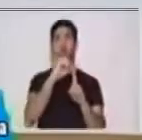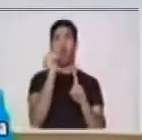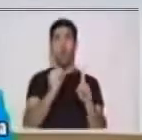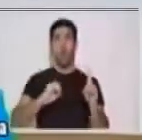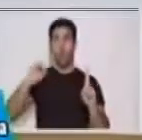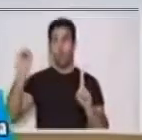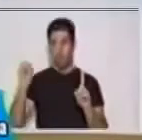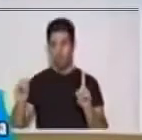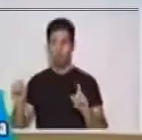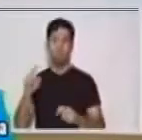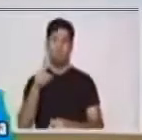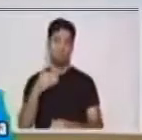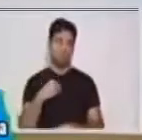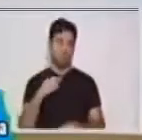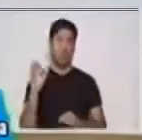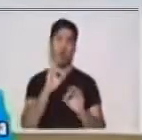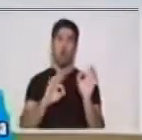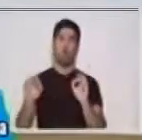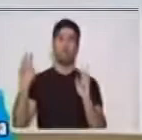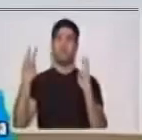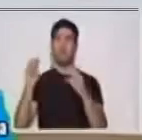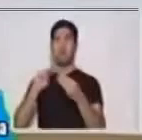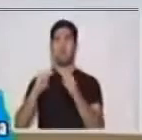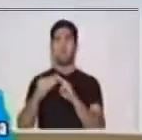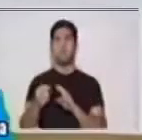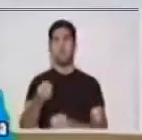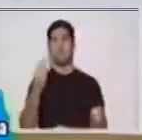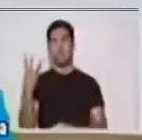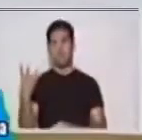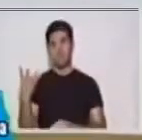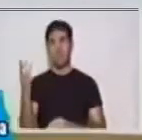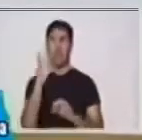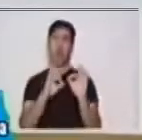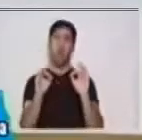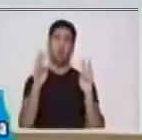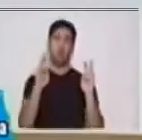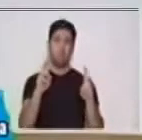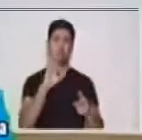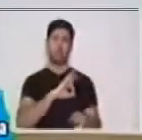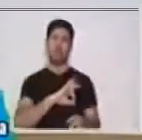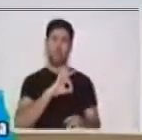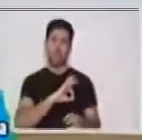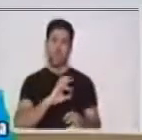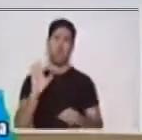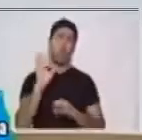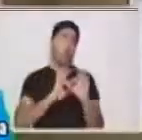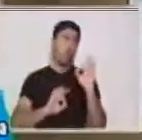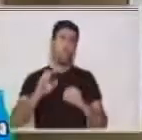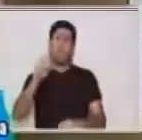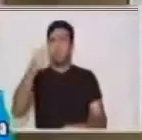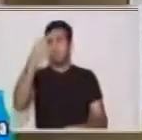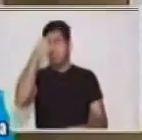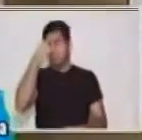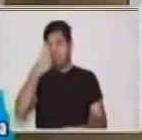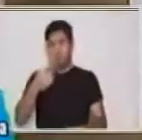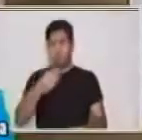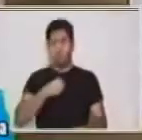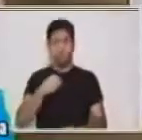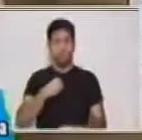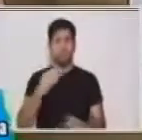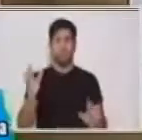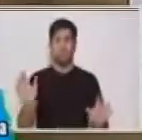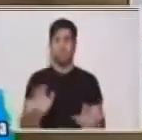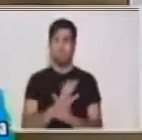si buscas un tema de matemáticas? O bien un tema de sociales, o algo que esté a nuestro alrededor en la